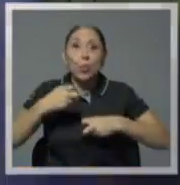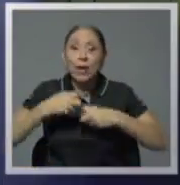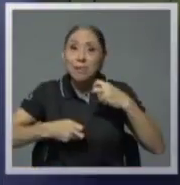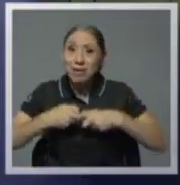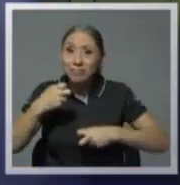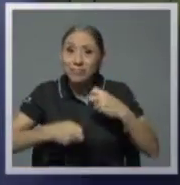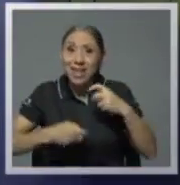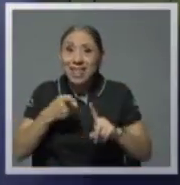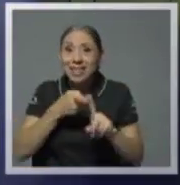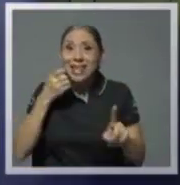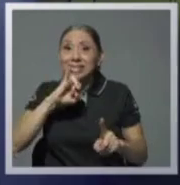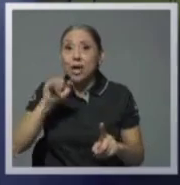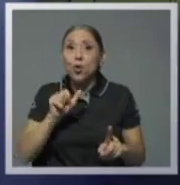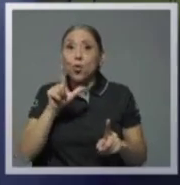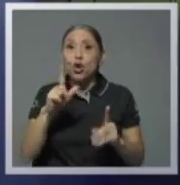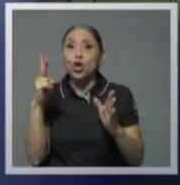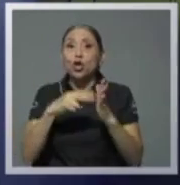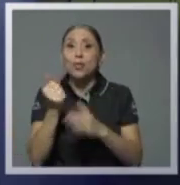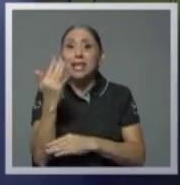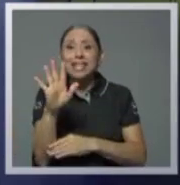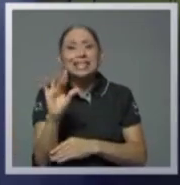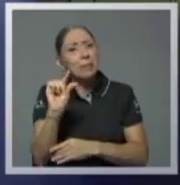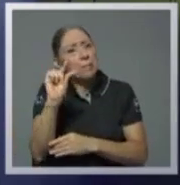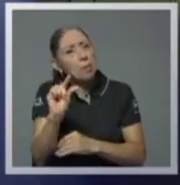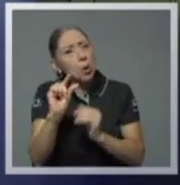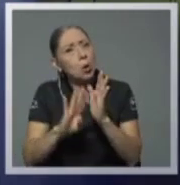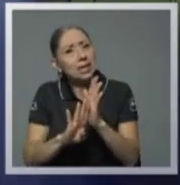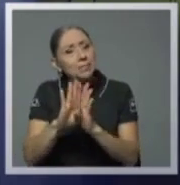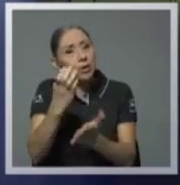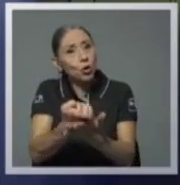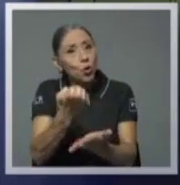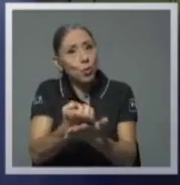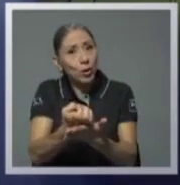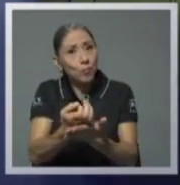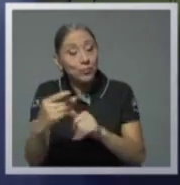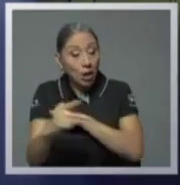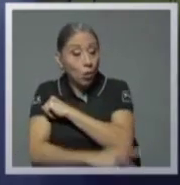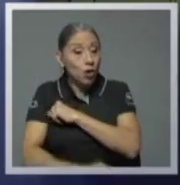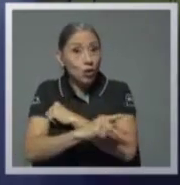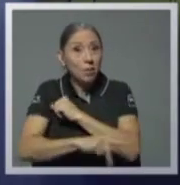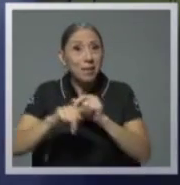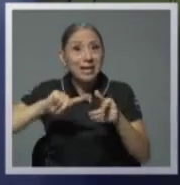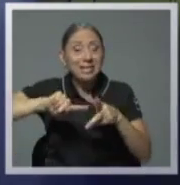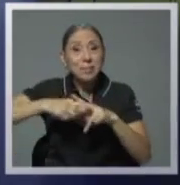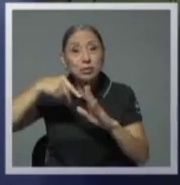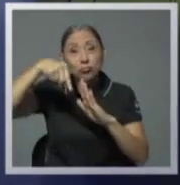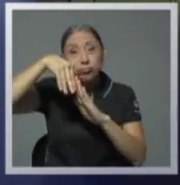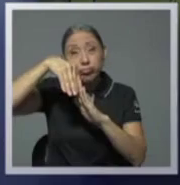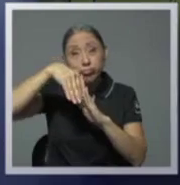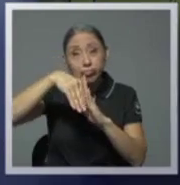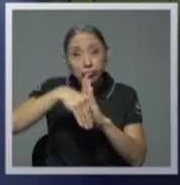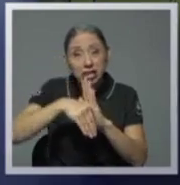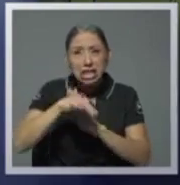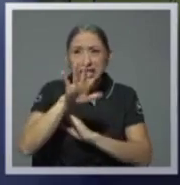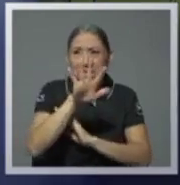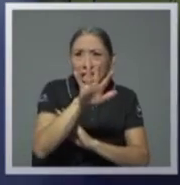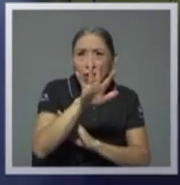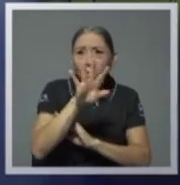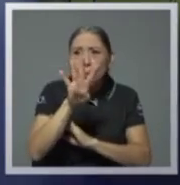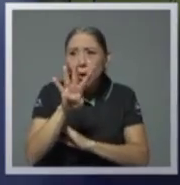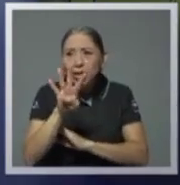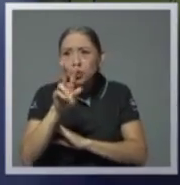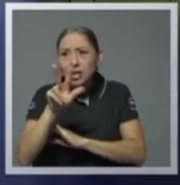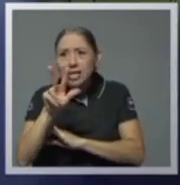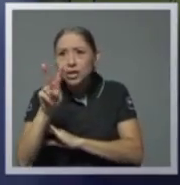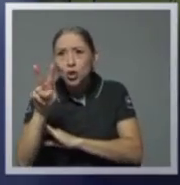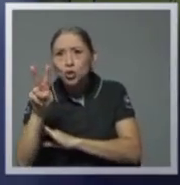desde julio del 2015, cuando el país empezó a caer su tasa de crecimiento de 5, 4, 3, 2, 1, Y esta